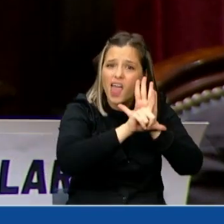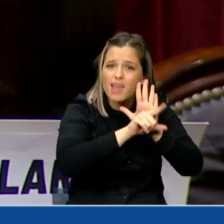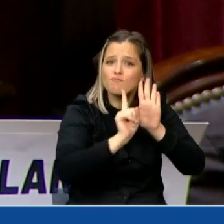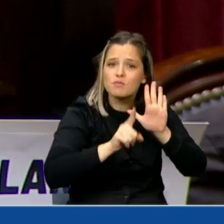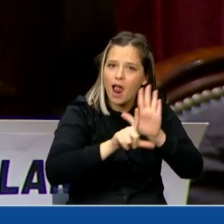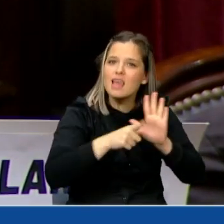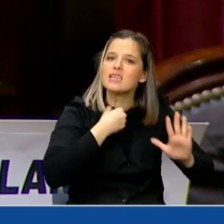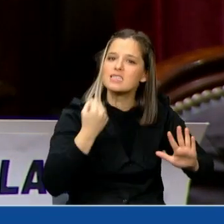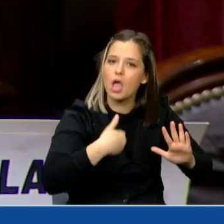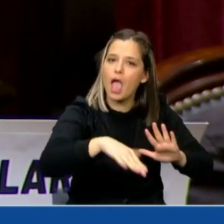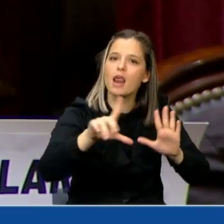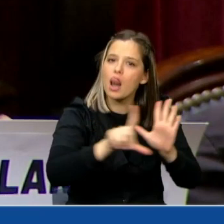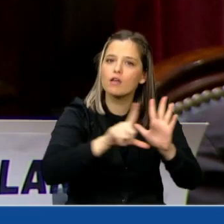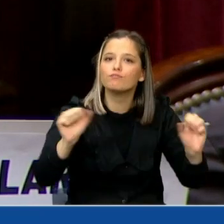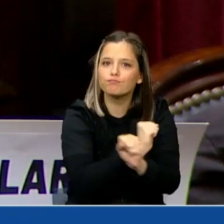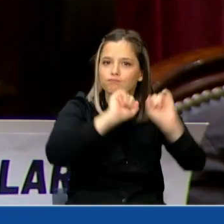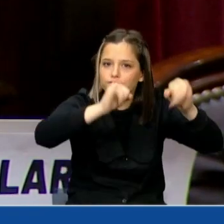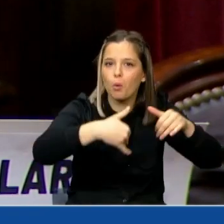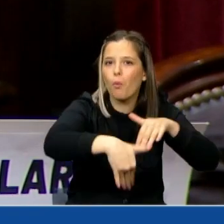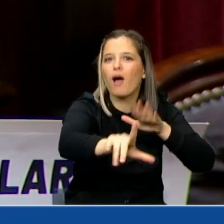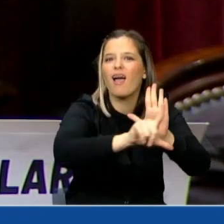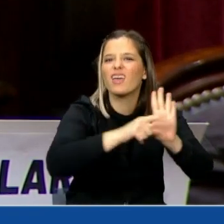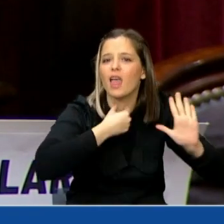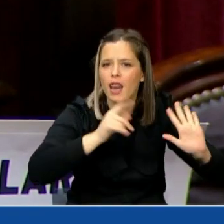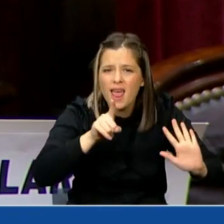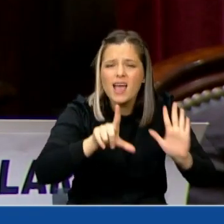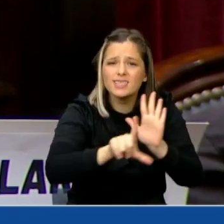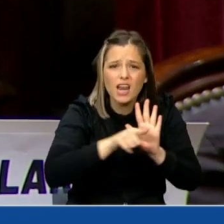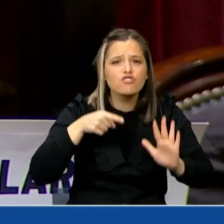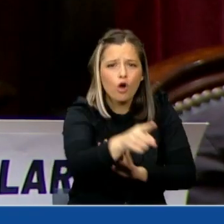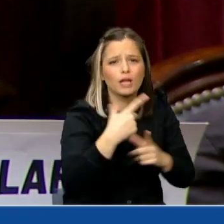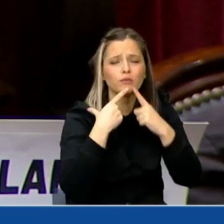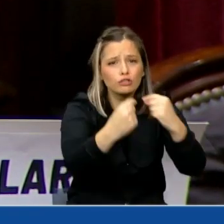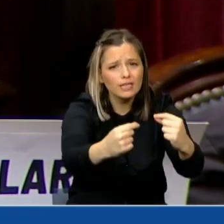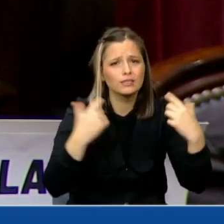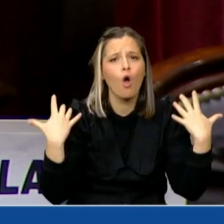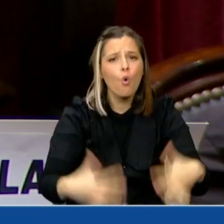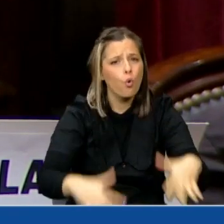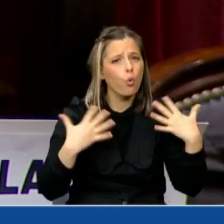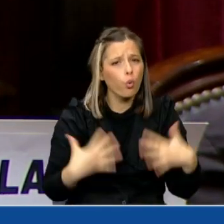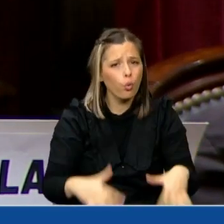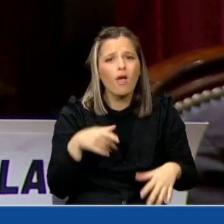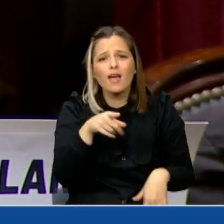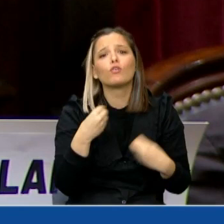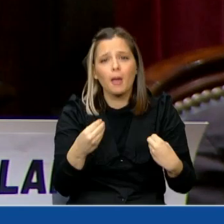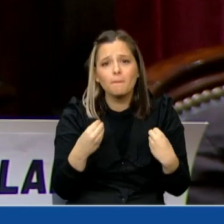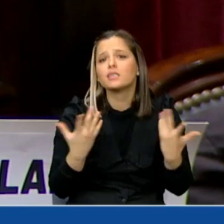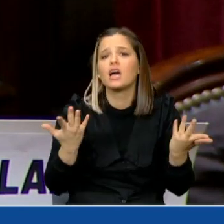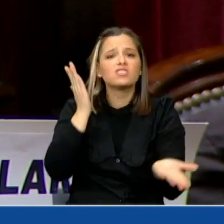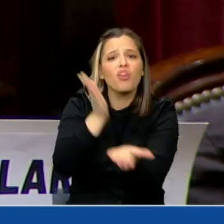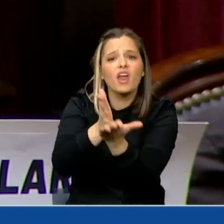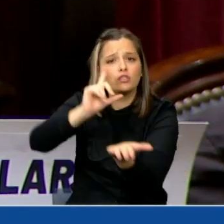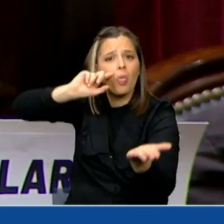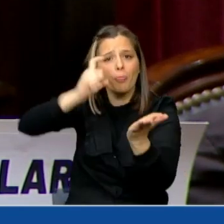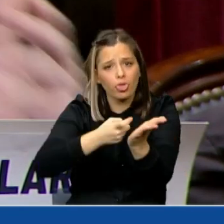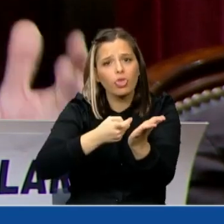derechos elementales, ¿no? Porque no solamente permiten que se visibilice cuando hay un derecho que está siendo